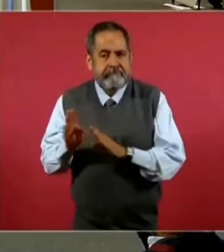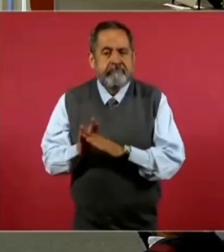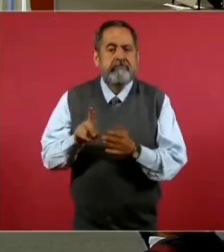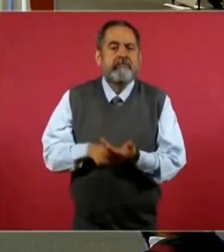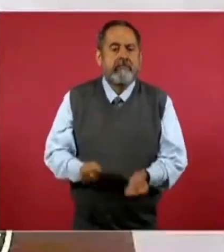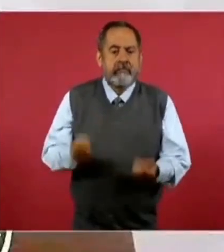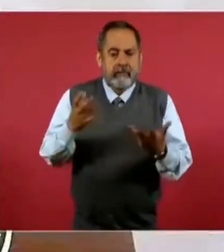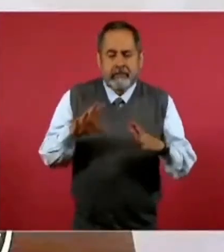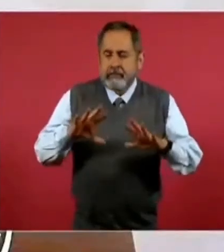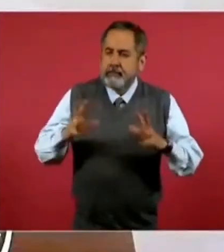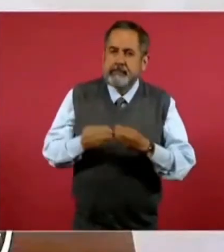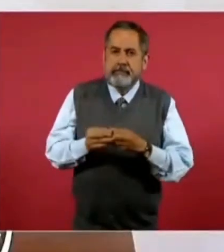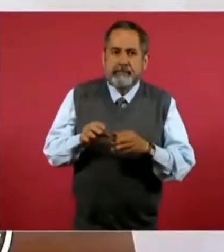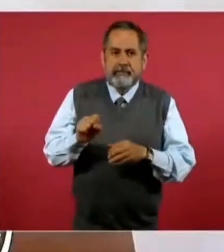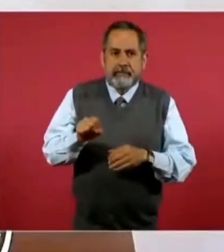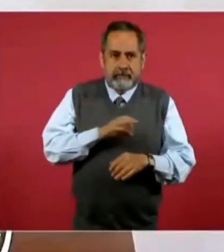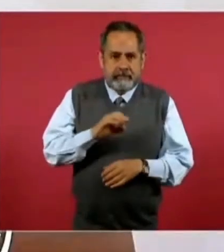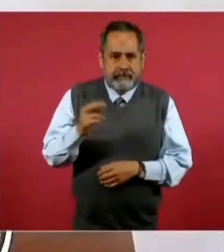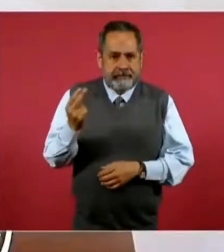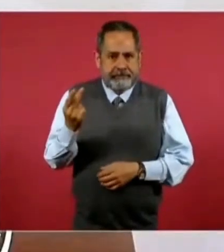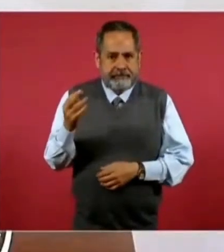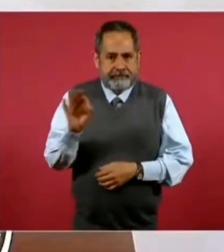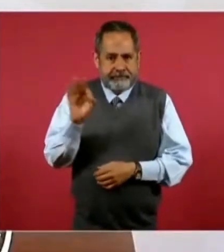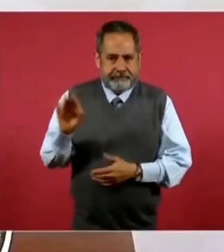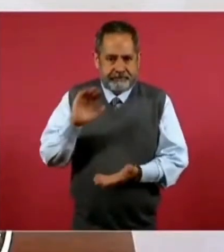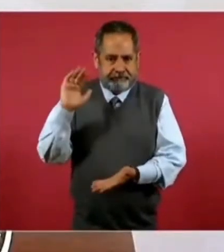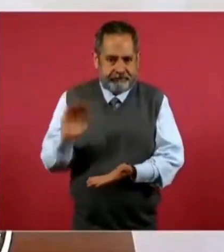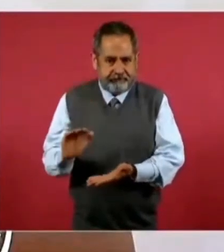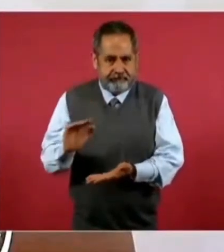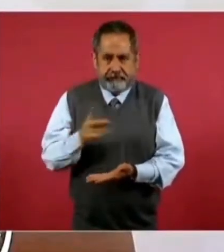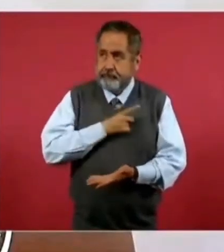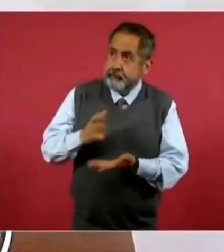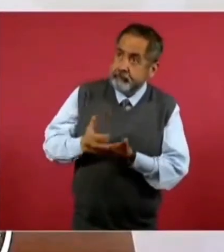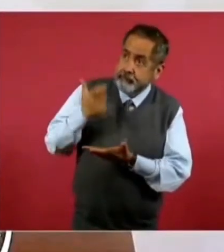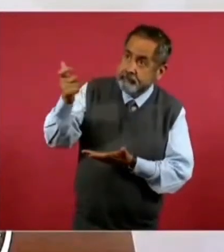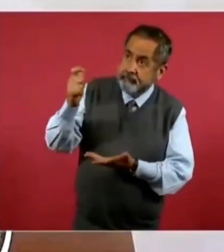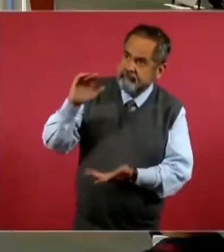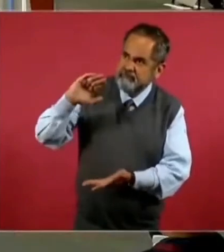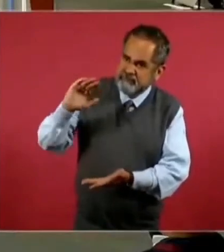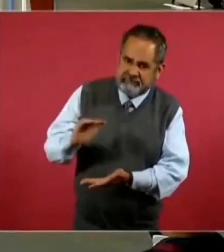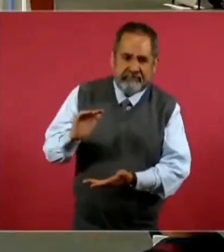prácticamente del 25% de la deuda.